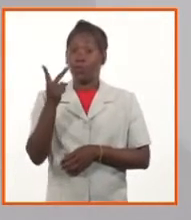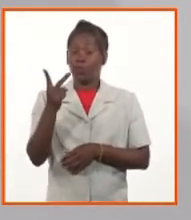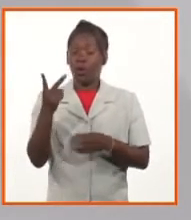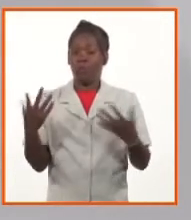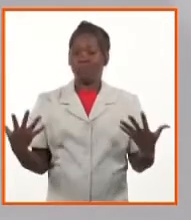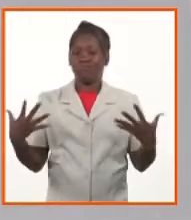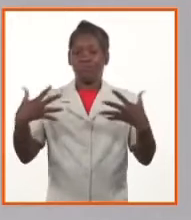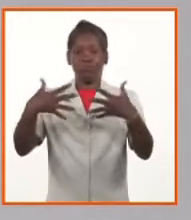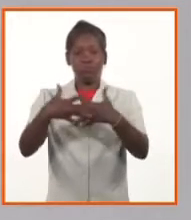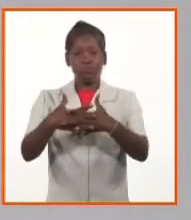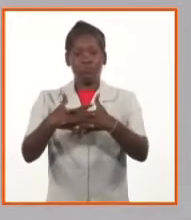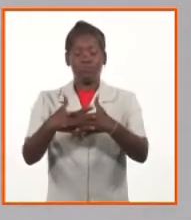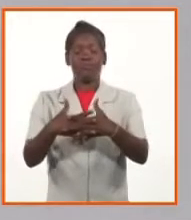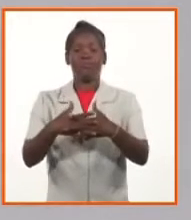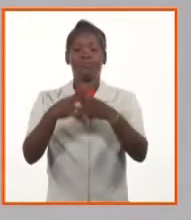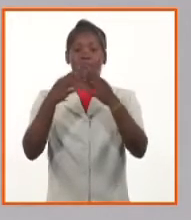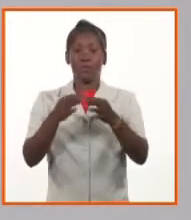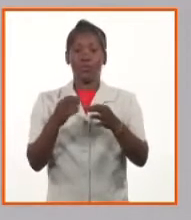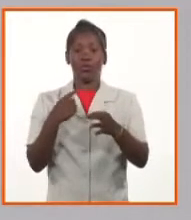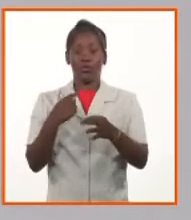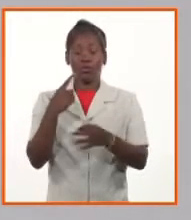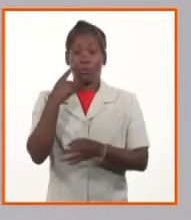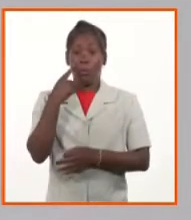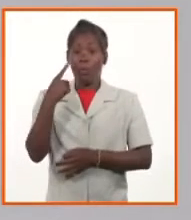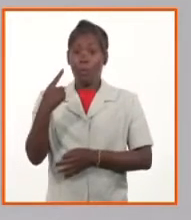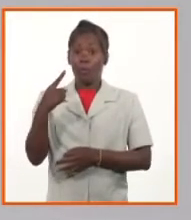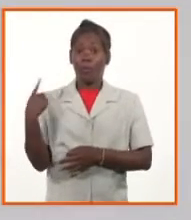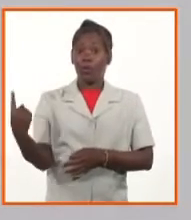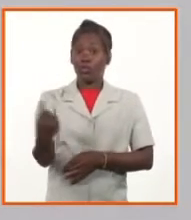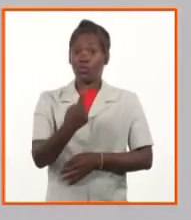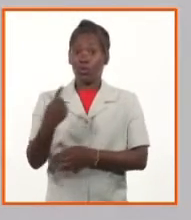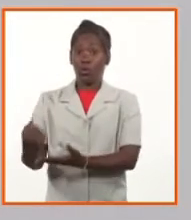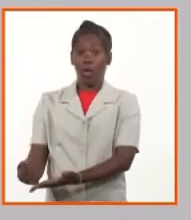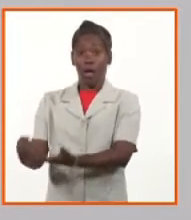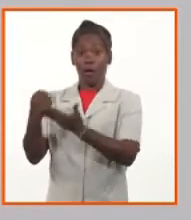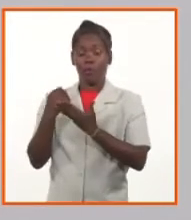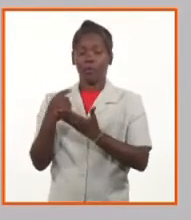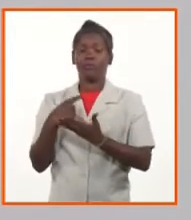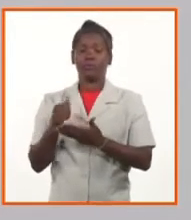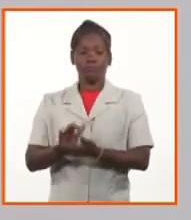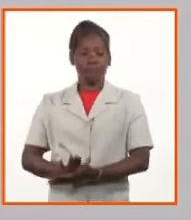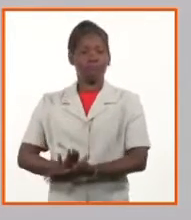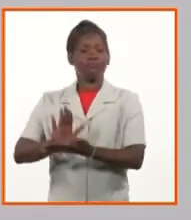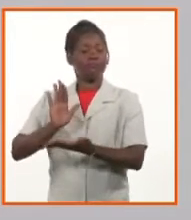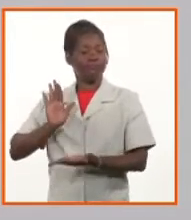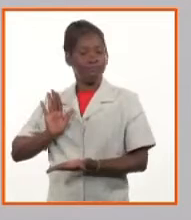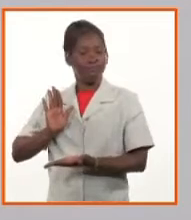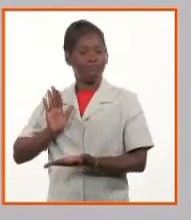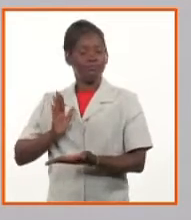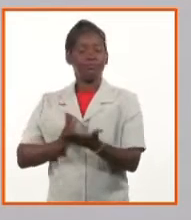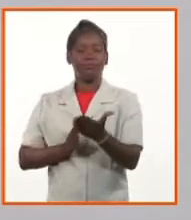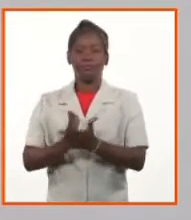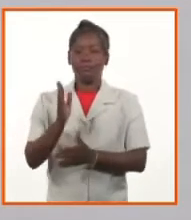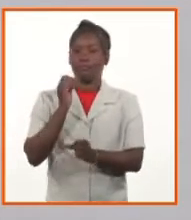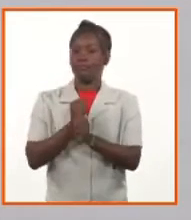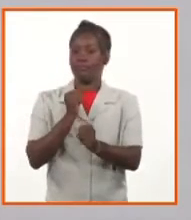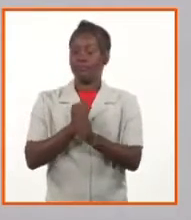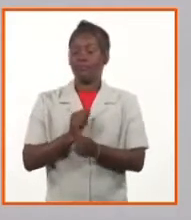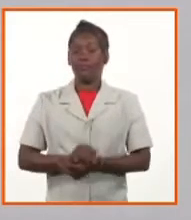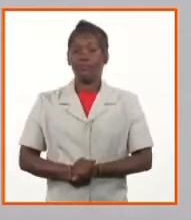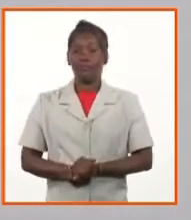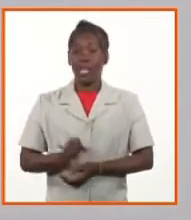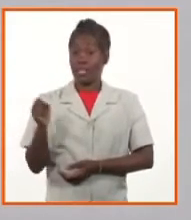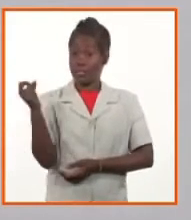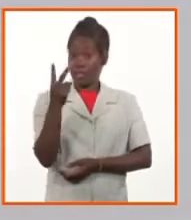eso el compromiso, por eso ese encuentro también que nos oxigenó tanto en el segundo congreso de la asociación en el Museo de Bellas Artes, cuando Raúl nos